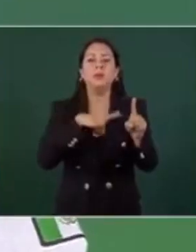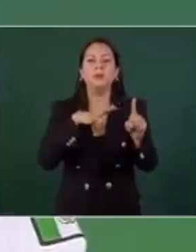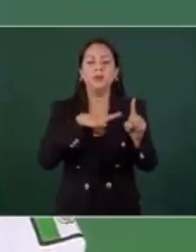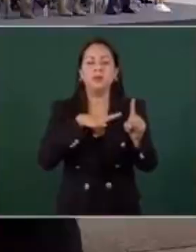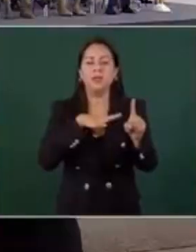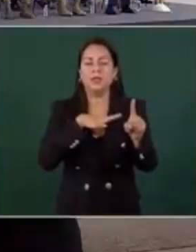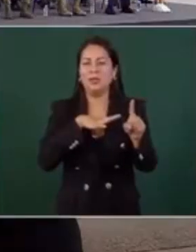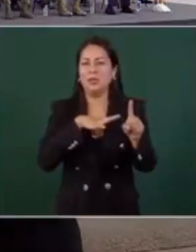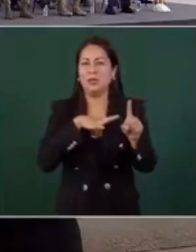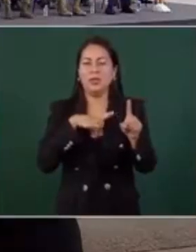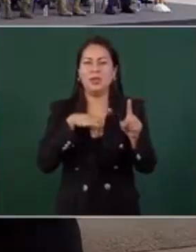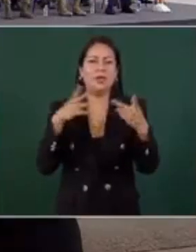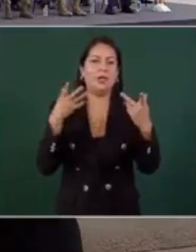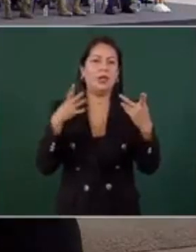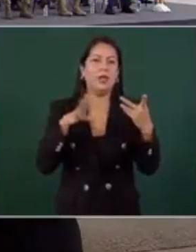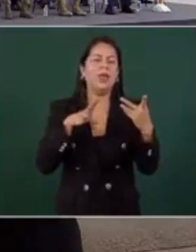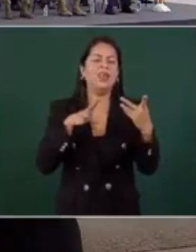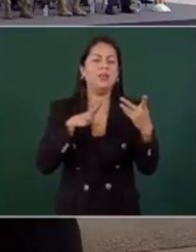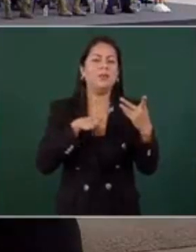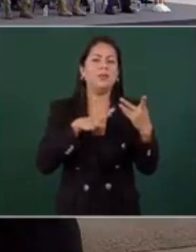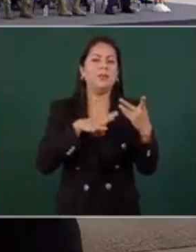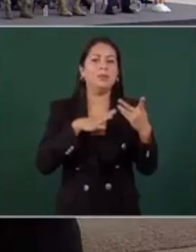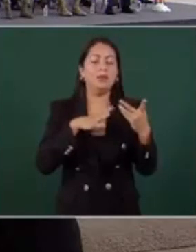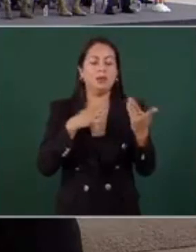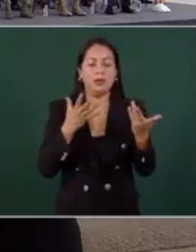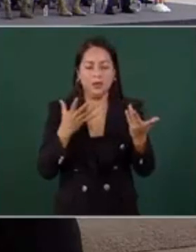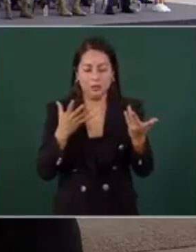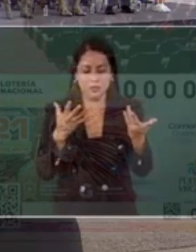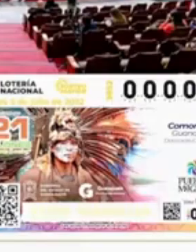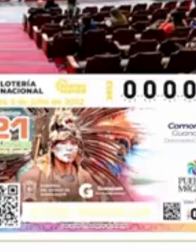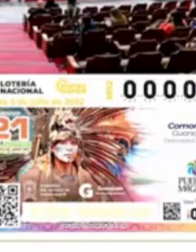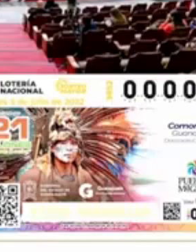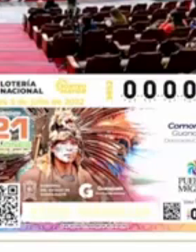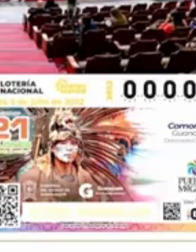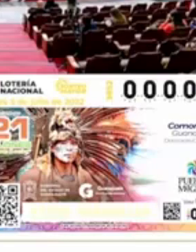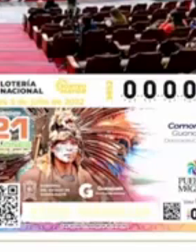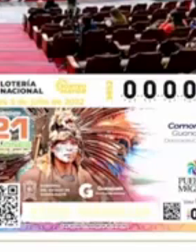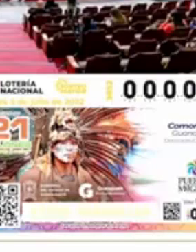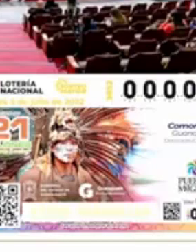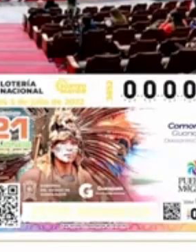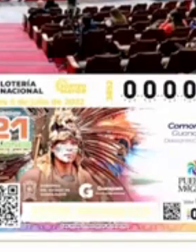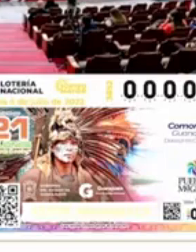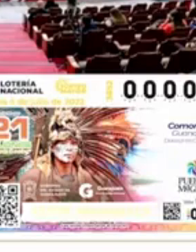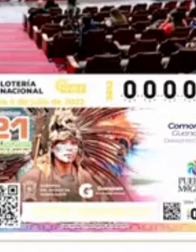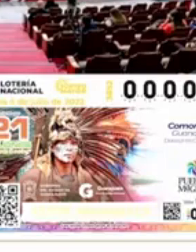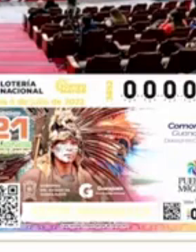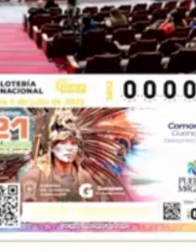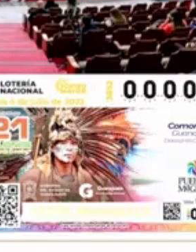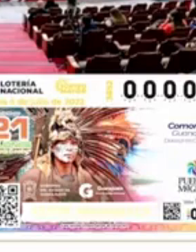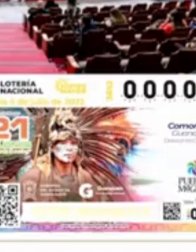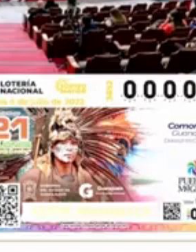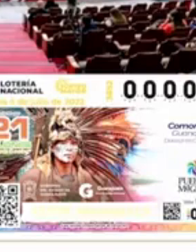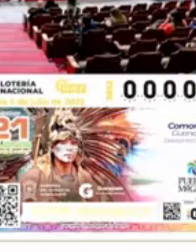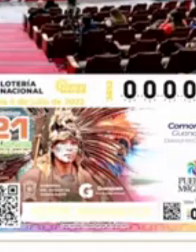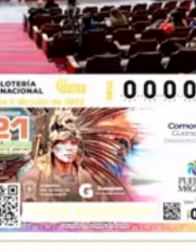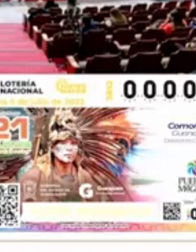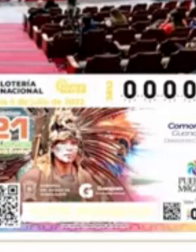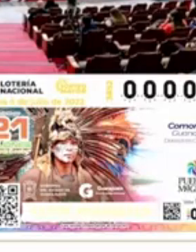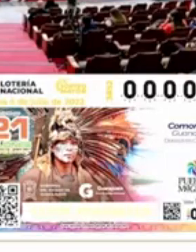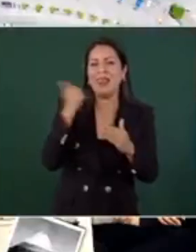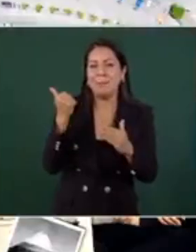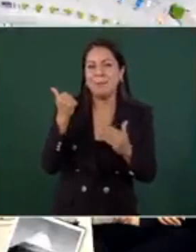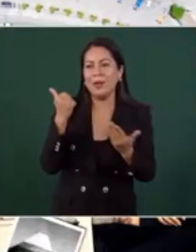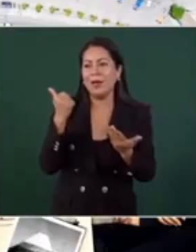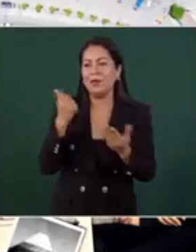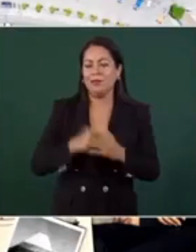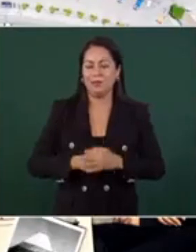dos acciones prioritarias en las que destacan eventos musicales, lanzamiento de billetes de Lotería Nacional, conformación de bustos